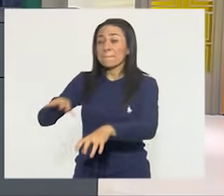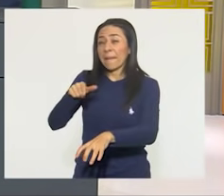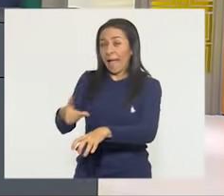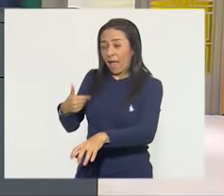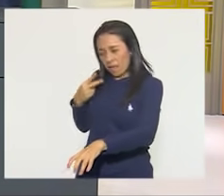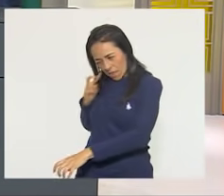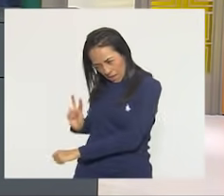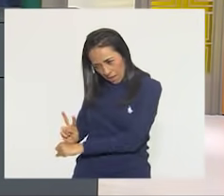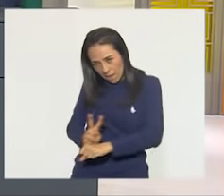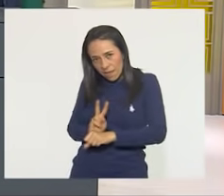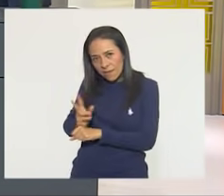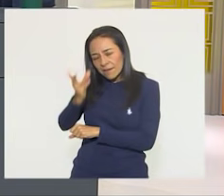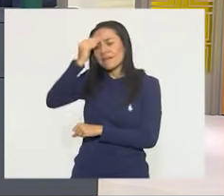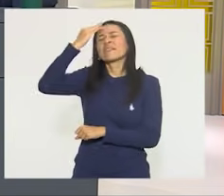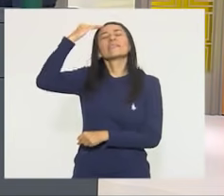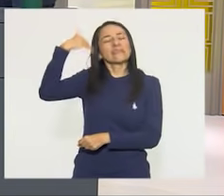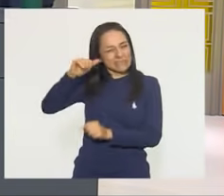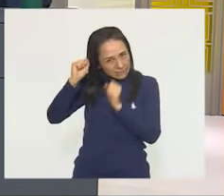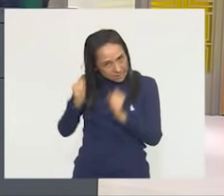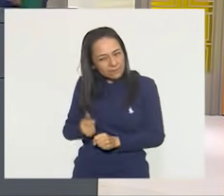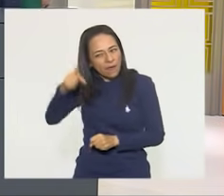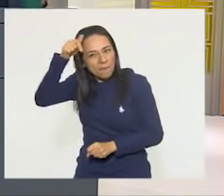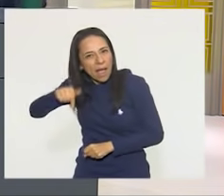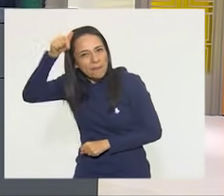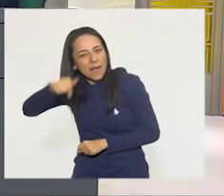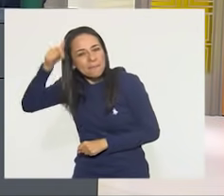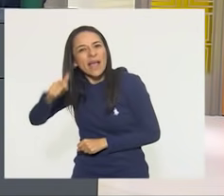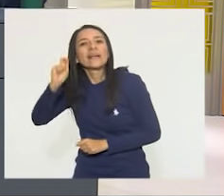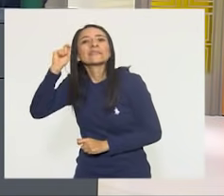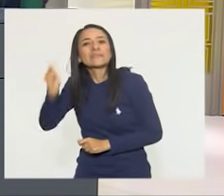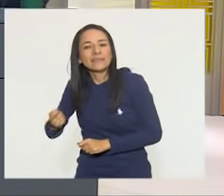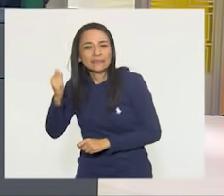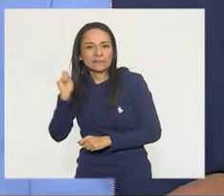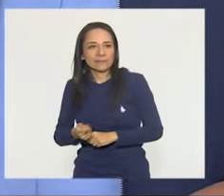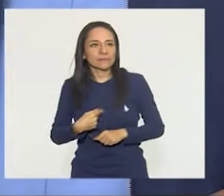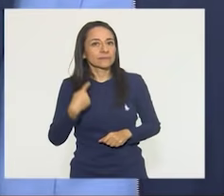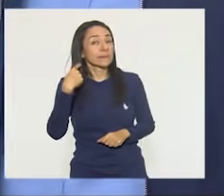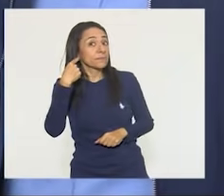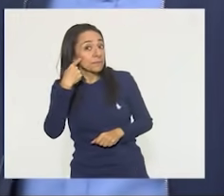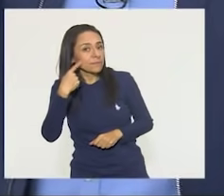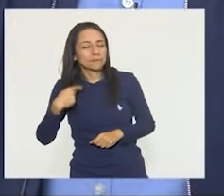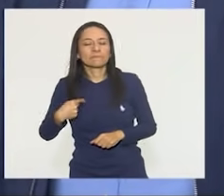el primer objeto. Pero vamos con el sonido. Tú dime qué timbre es este.